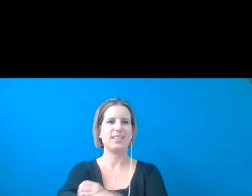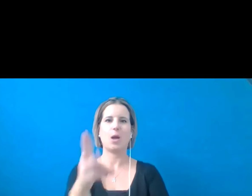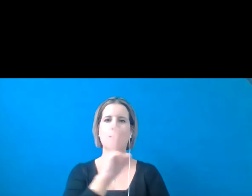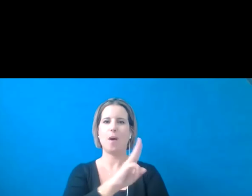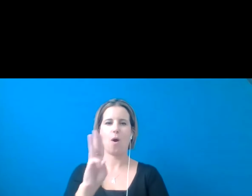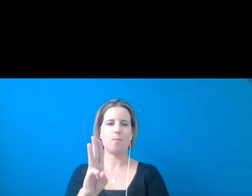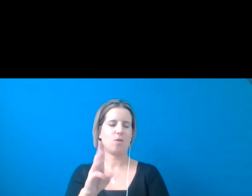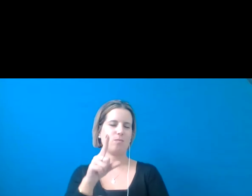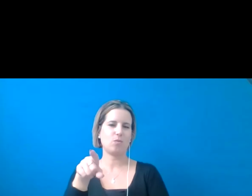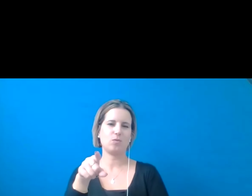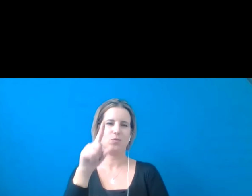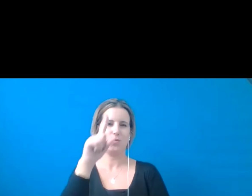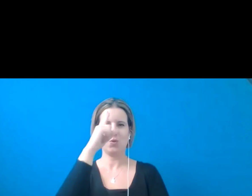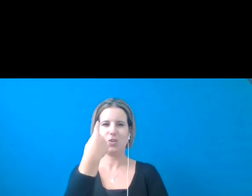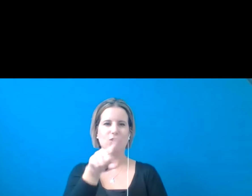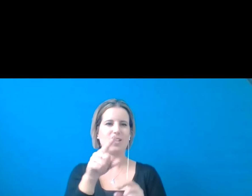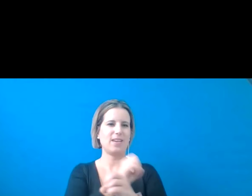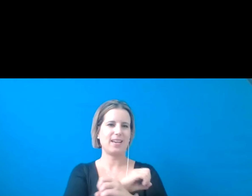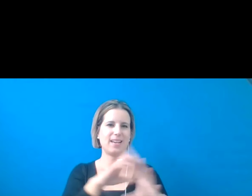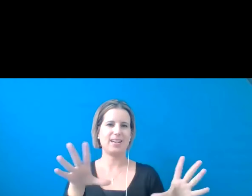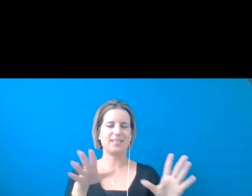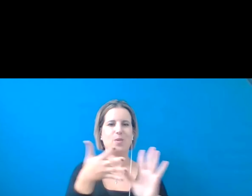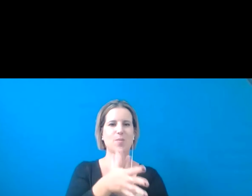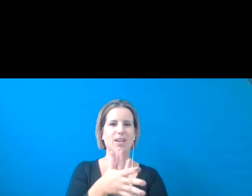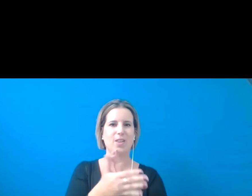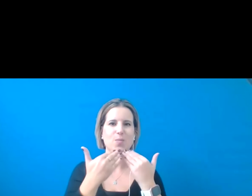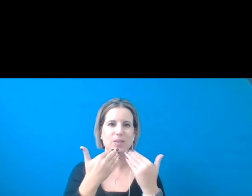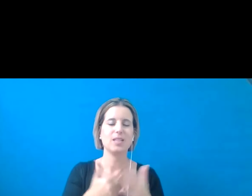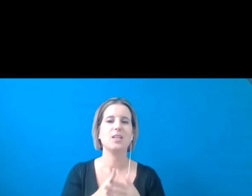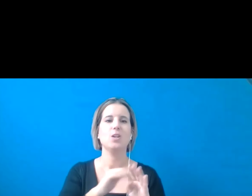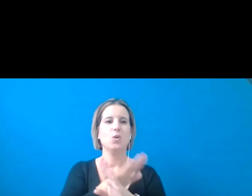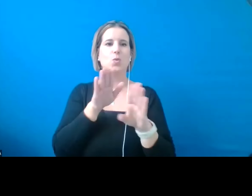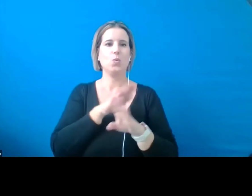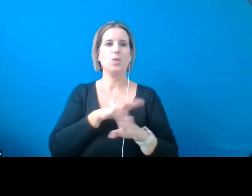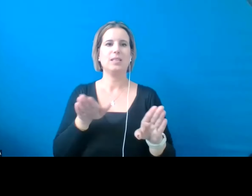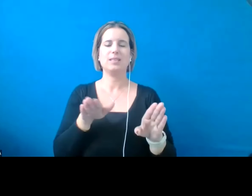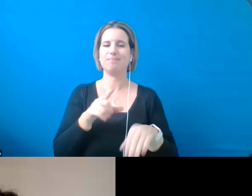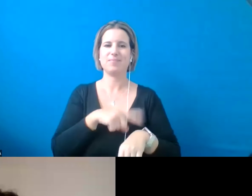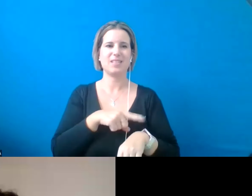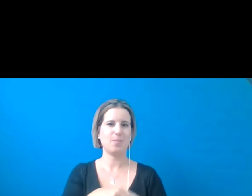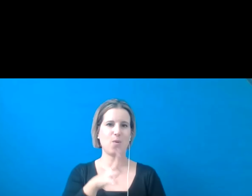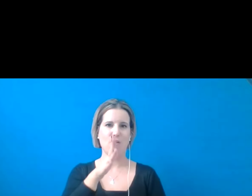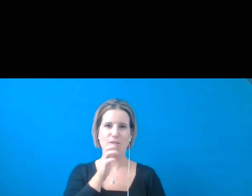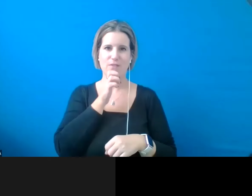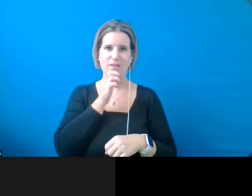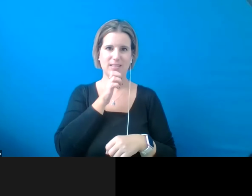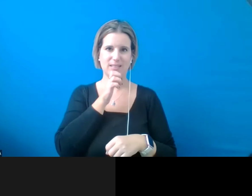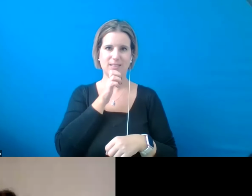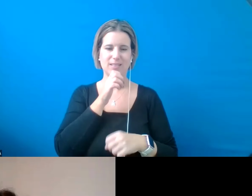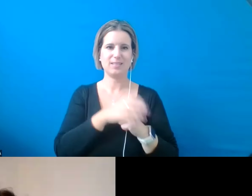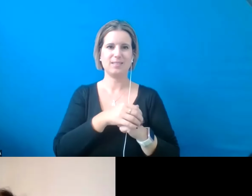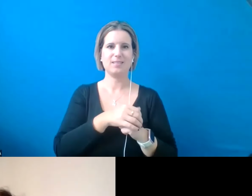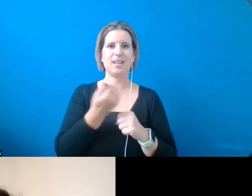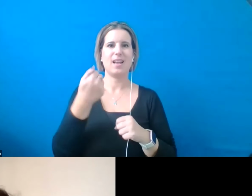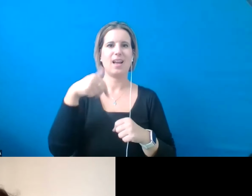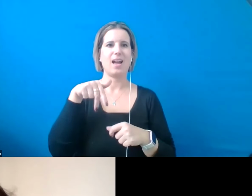muy clara y tu exposición muchísimas gracias y para terminar bueno vamos muy mal de tiempo Angélica te ha tocado al